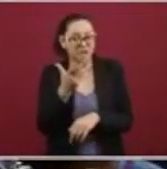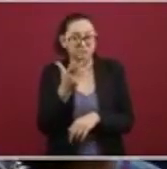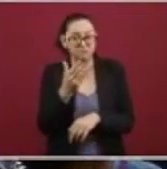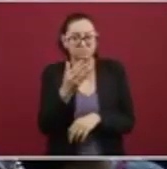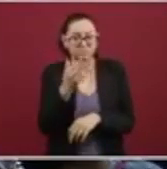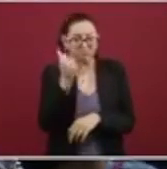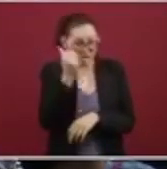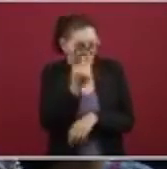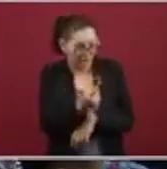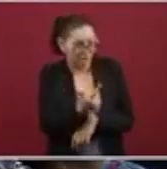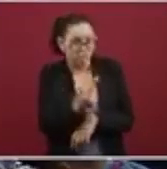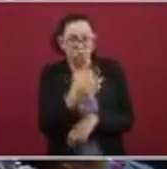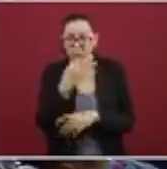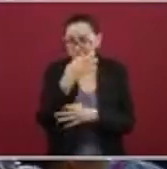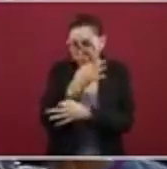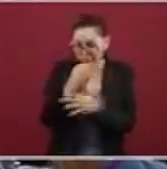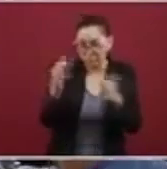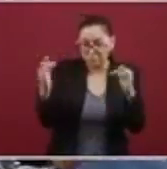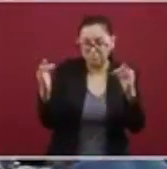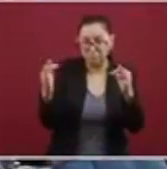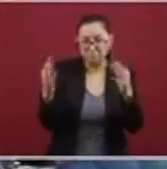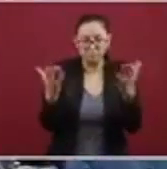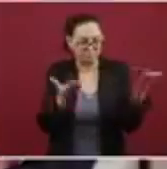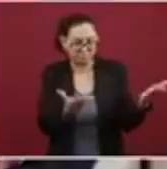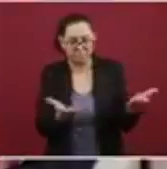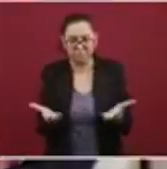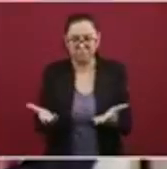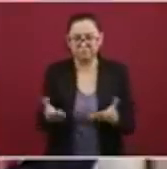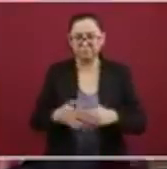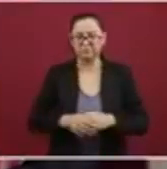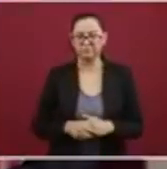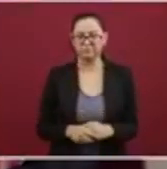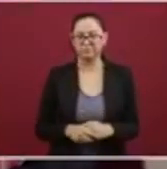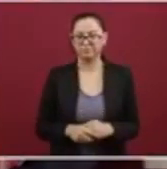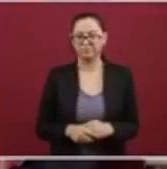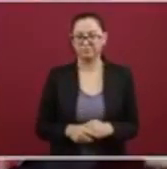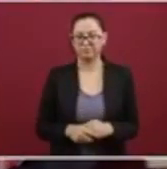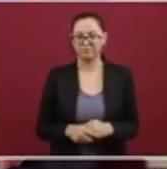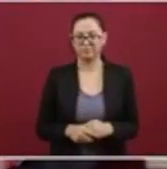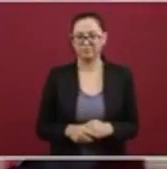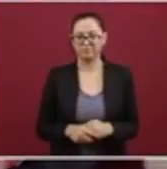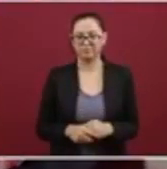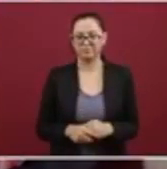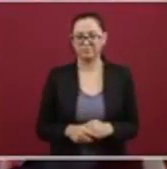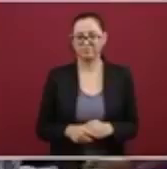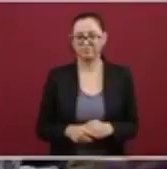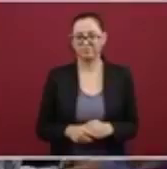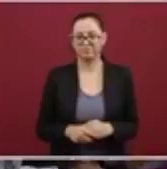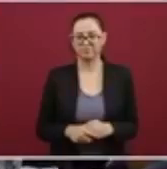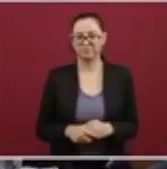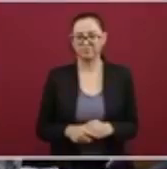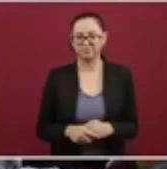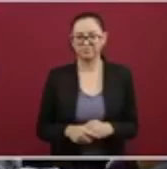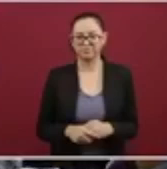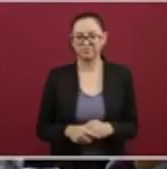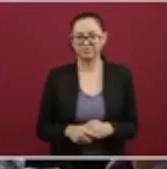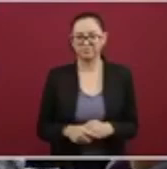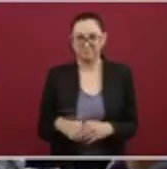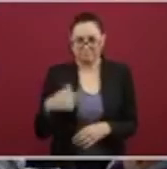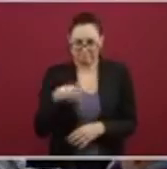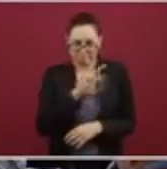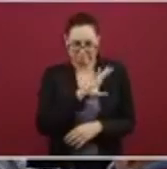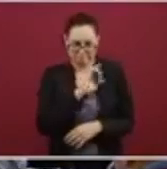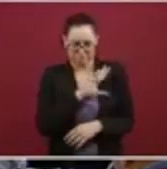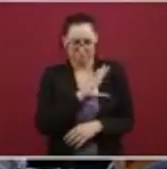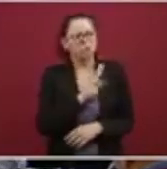palabra, pues que lo haga. ¿Acá? Allá. Me da miedo.